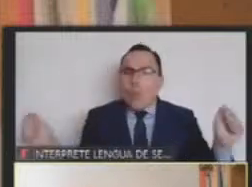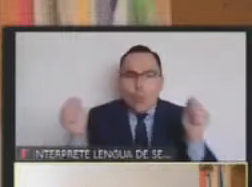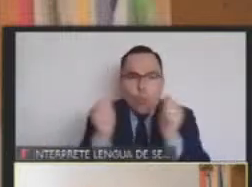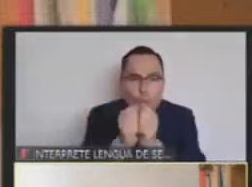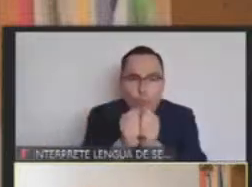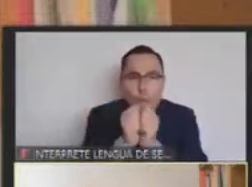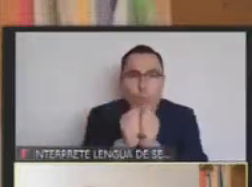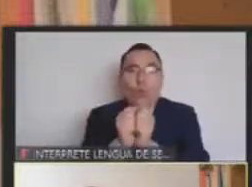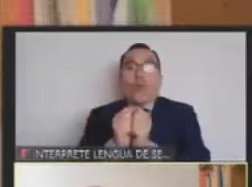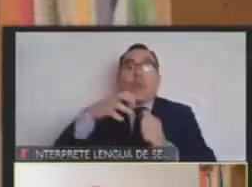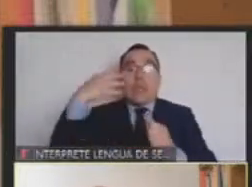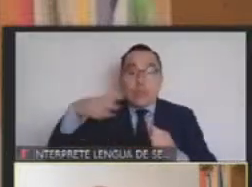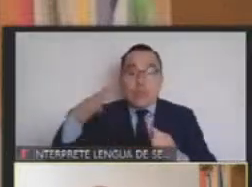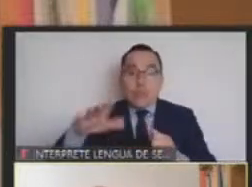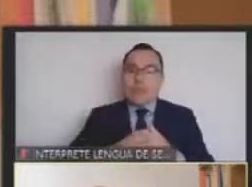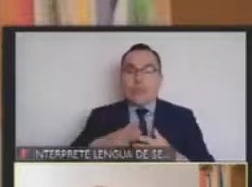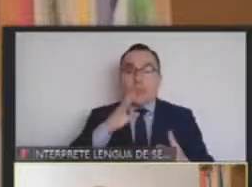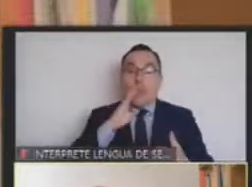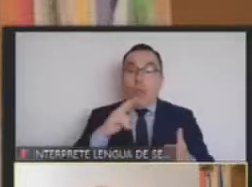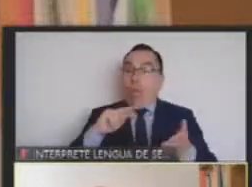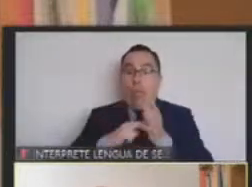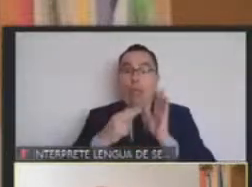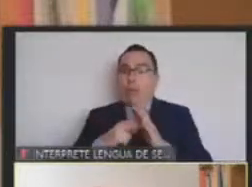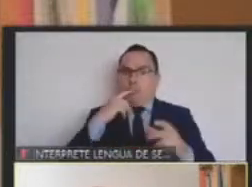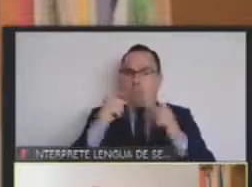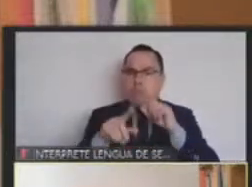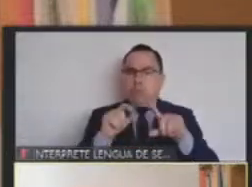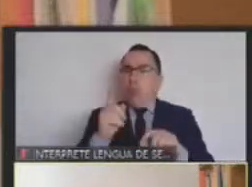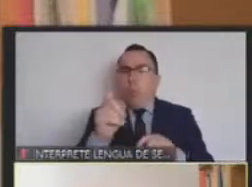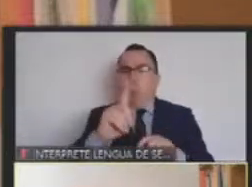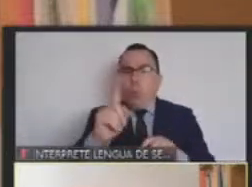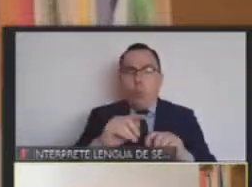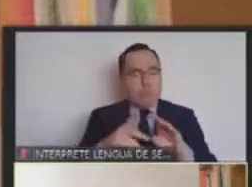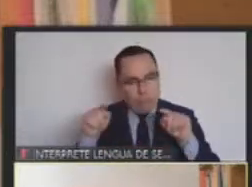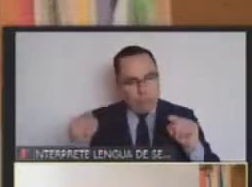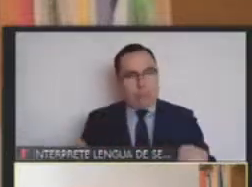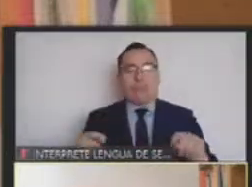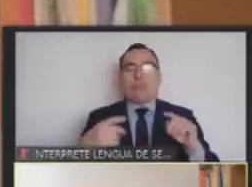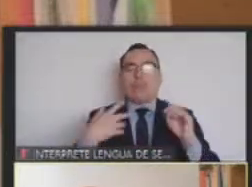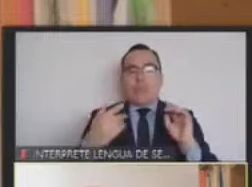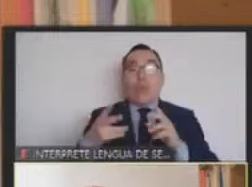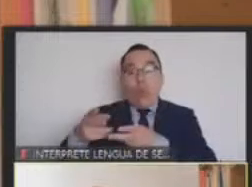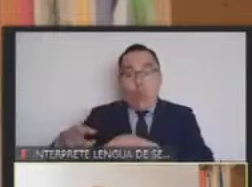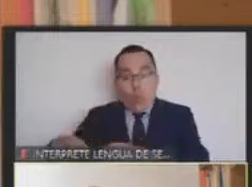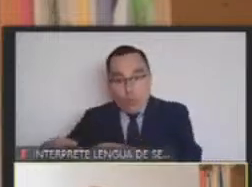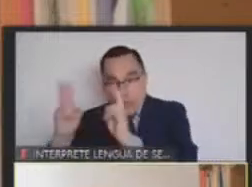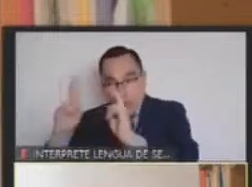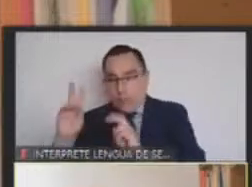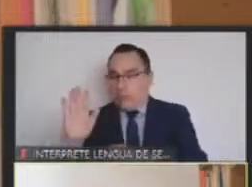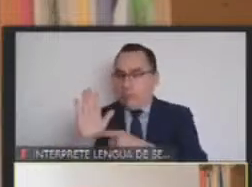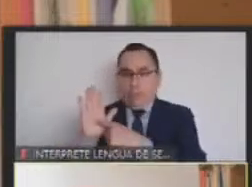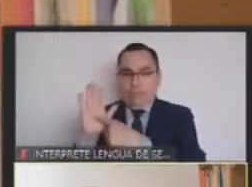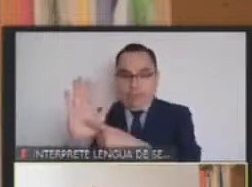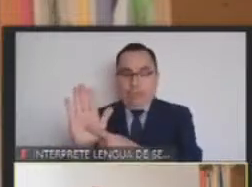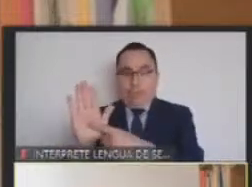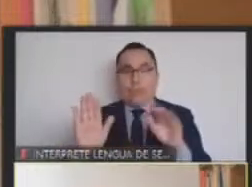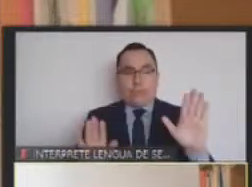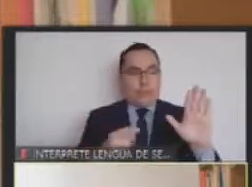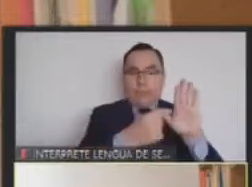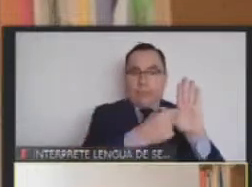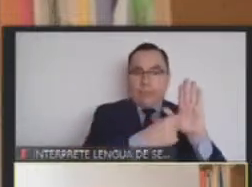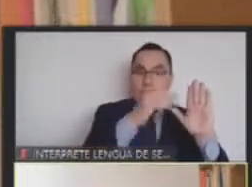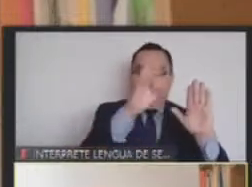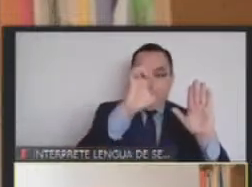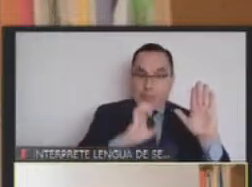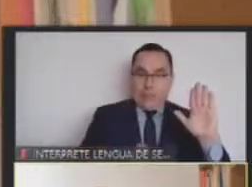es incuestionable si se considera que en el derecho hay una aplicación innegable de la discrecionalidad judicial.